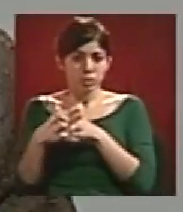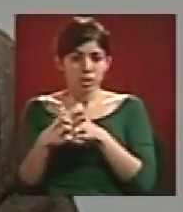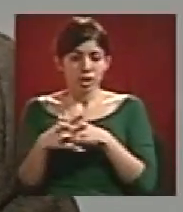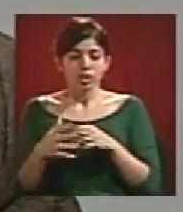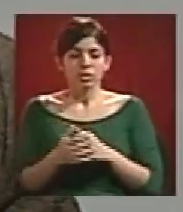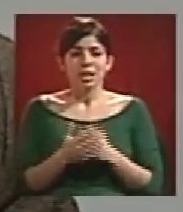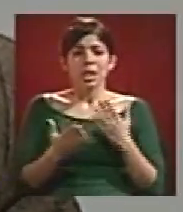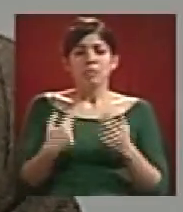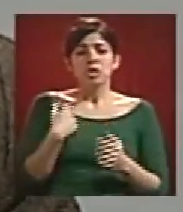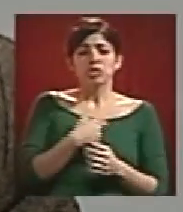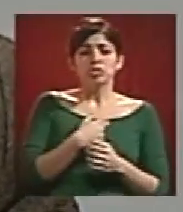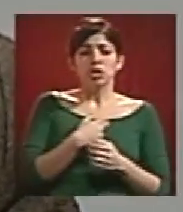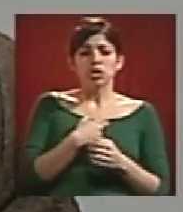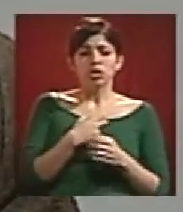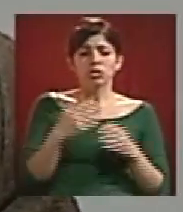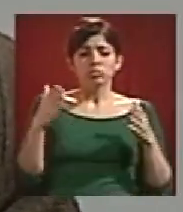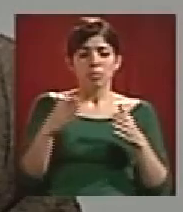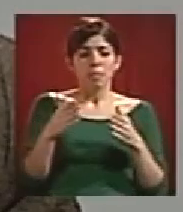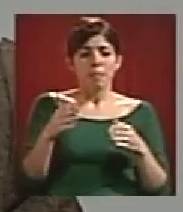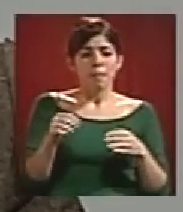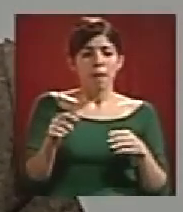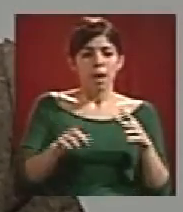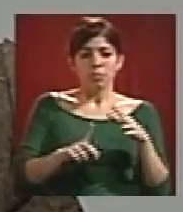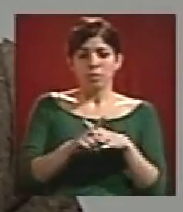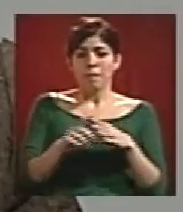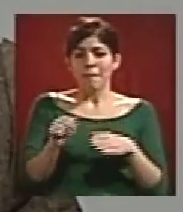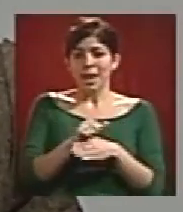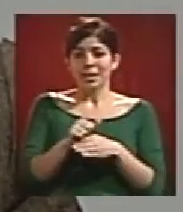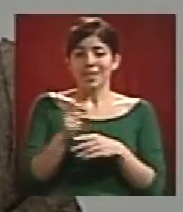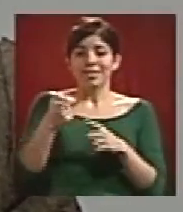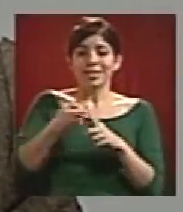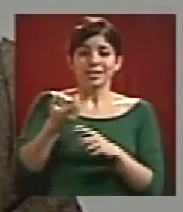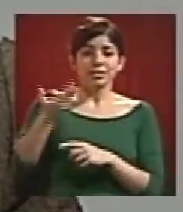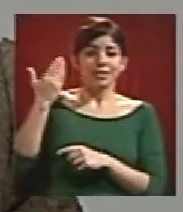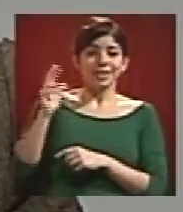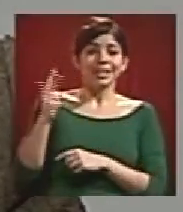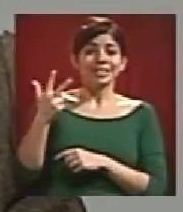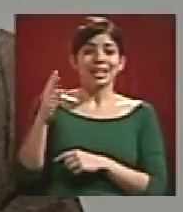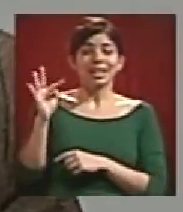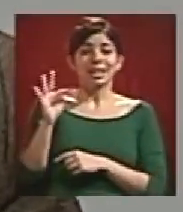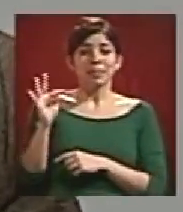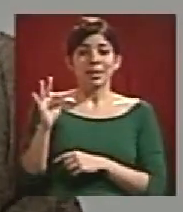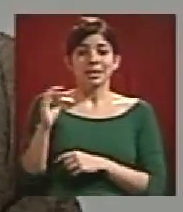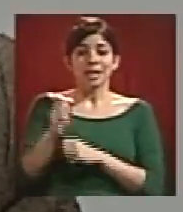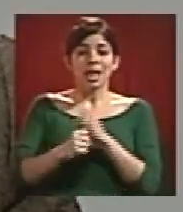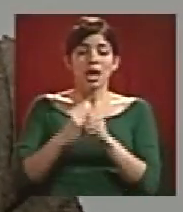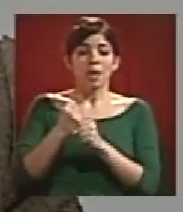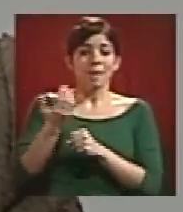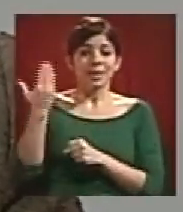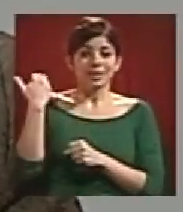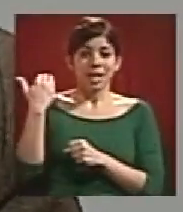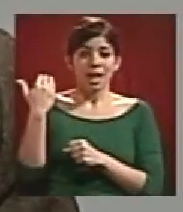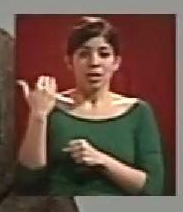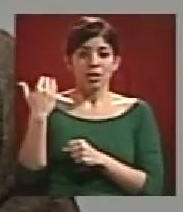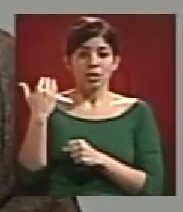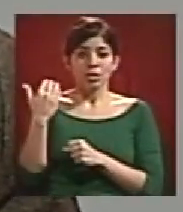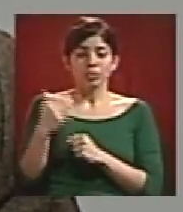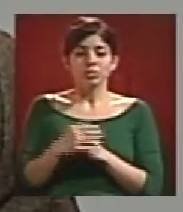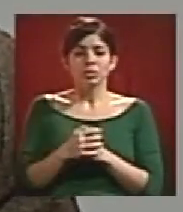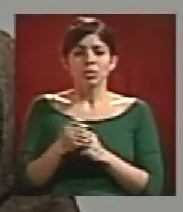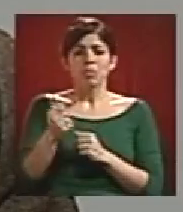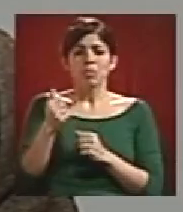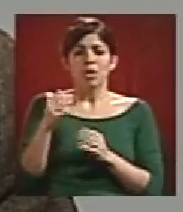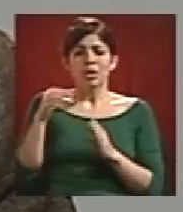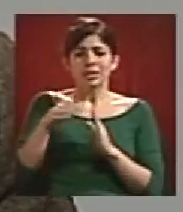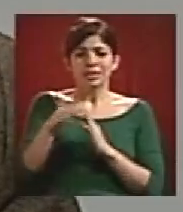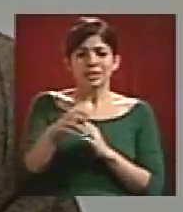prácticas para la población, decir que efectivamente tenemos desde el tercer trimestre del año pasado, que empezó como a ponerse un poco más lento el mercado.